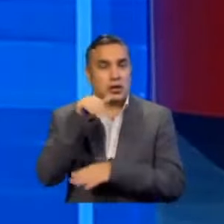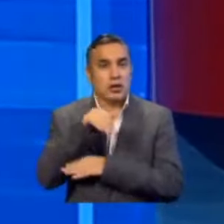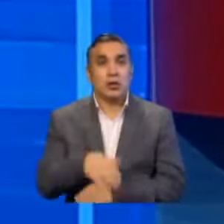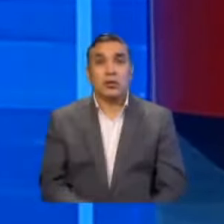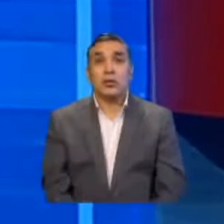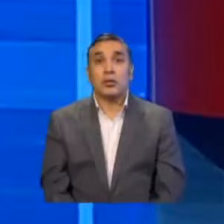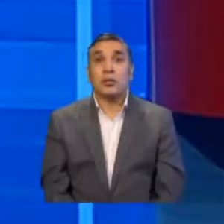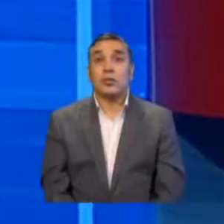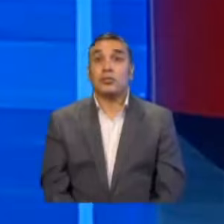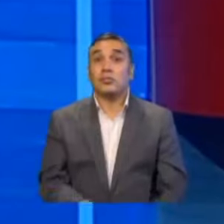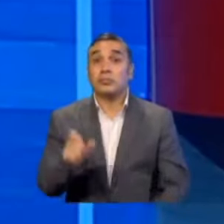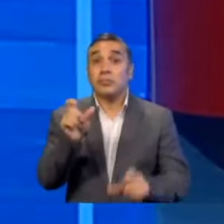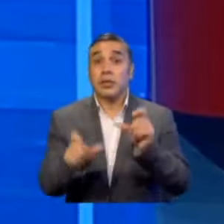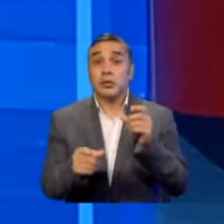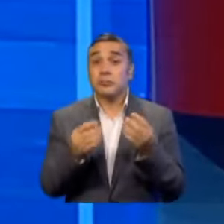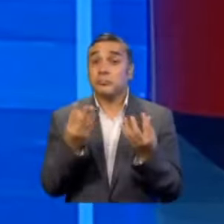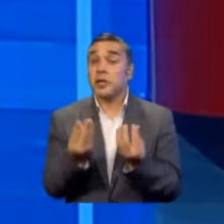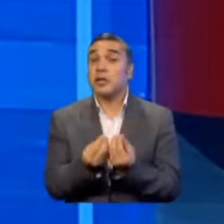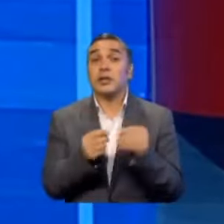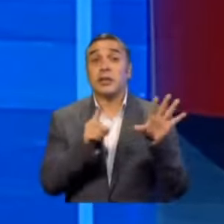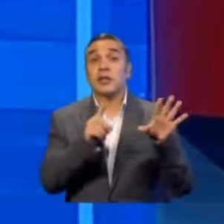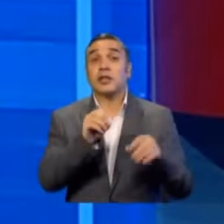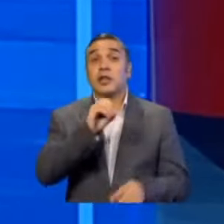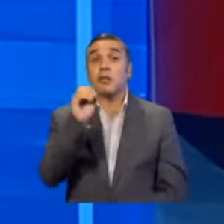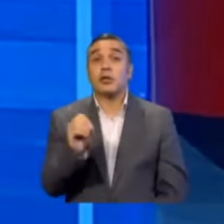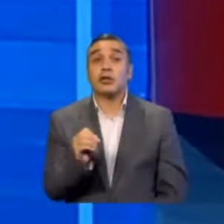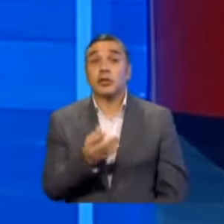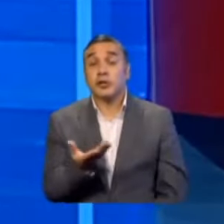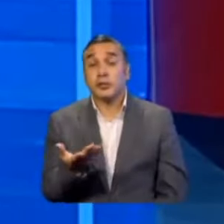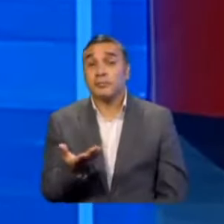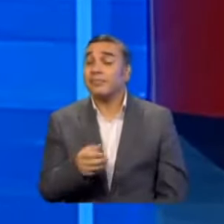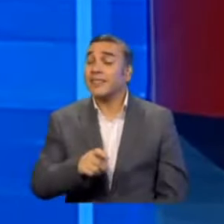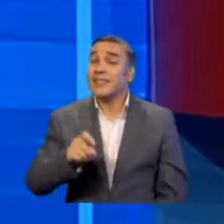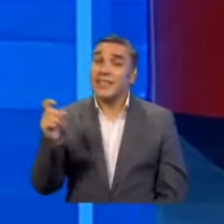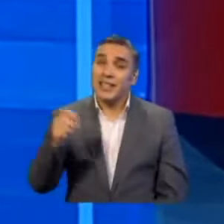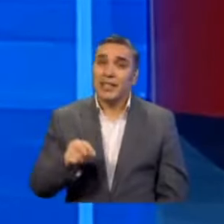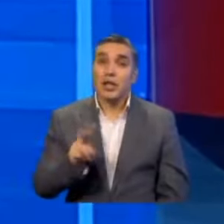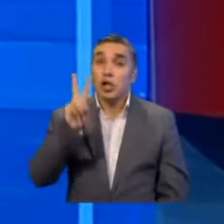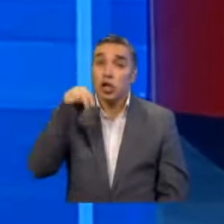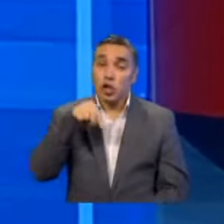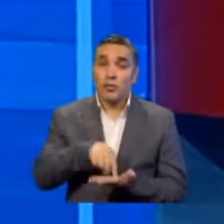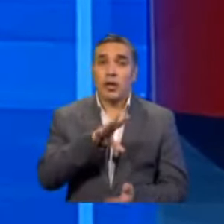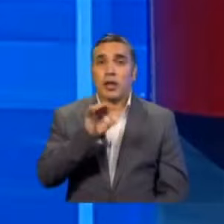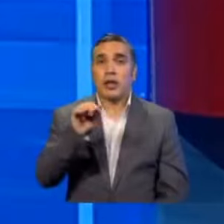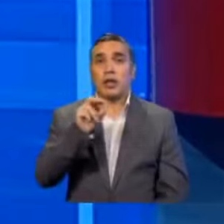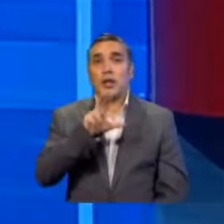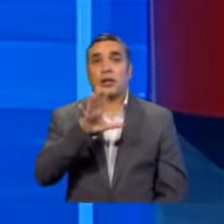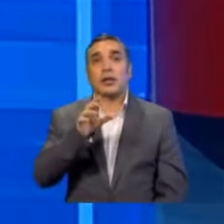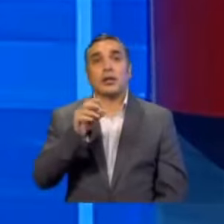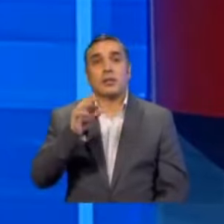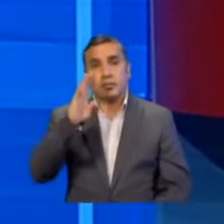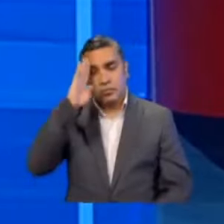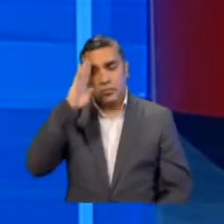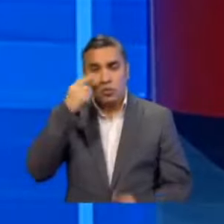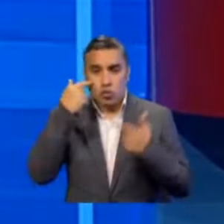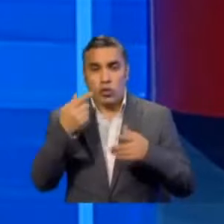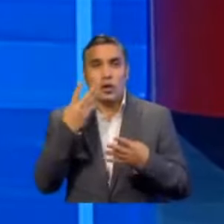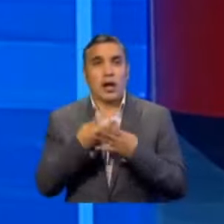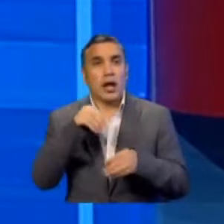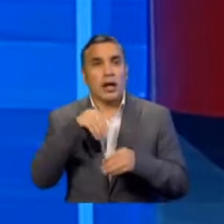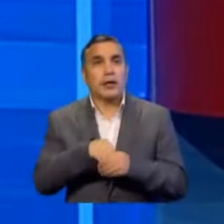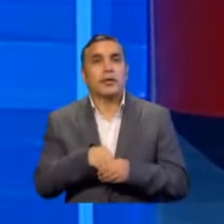El déficit del personal es del 60%. Se necesitan 2.535 guías penitenciarios